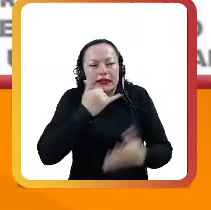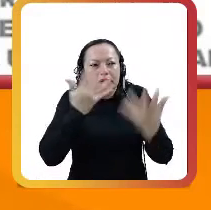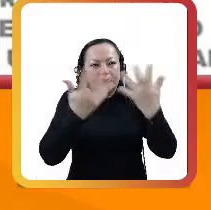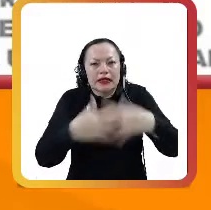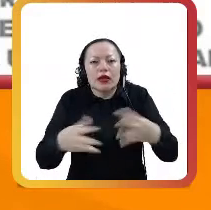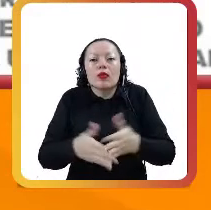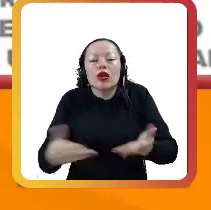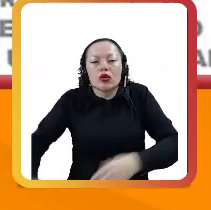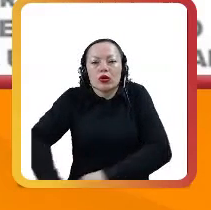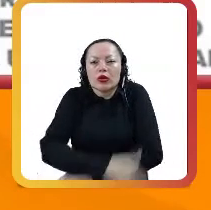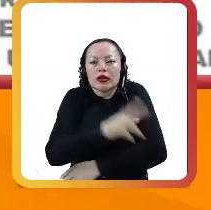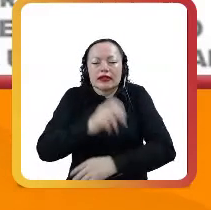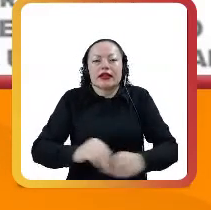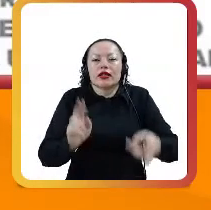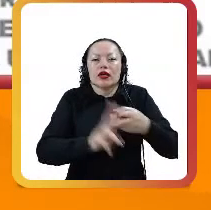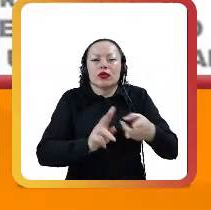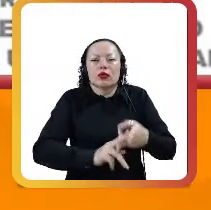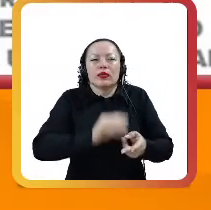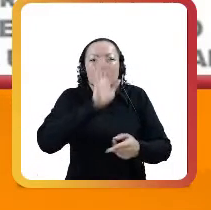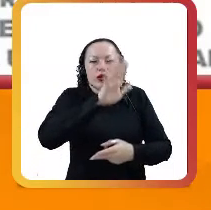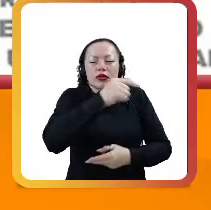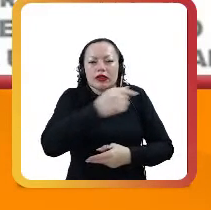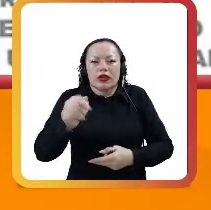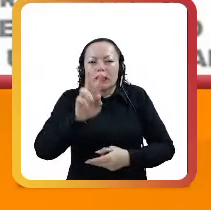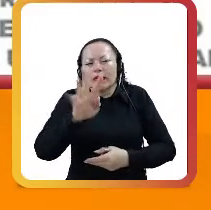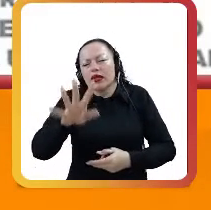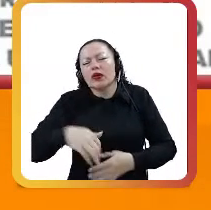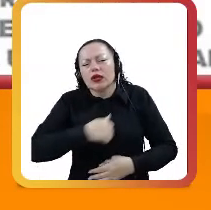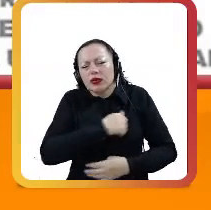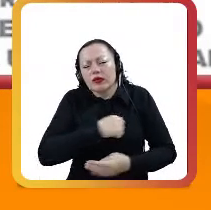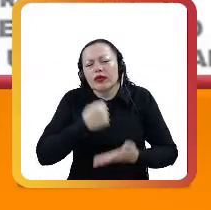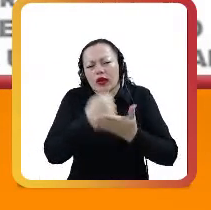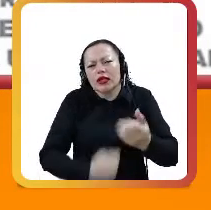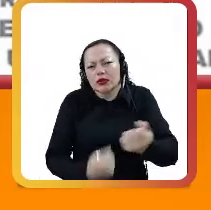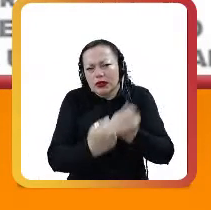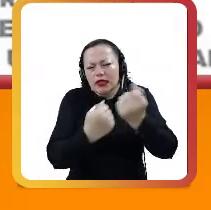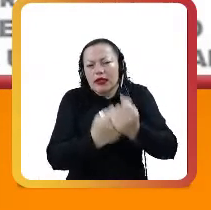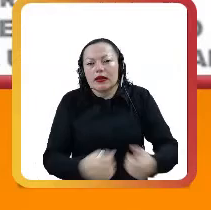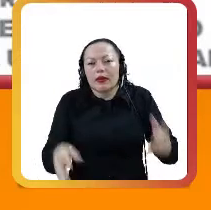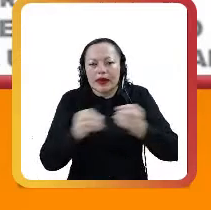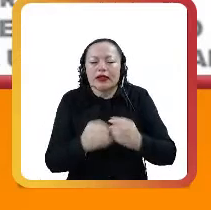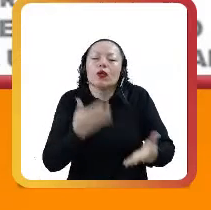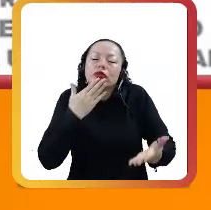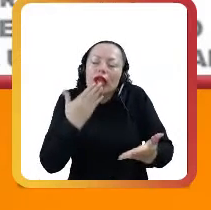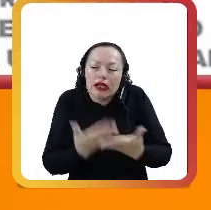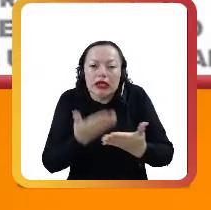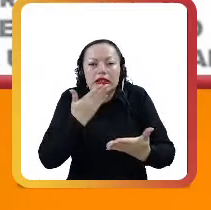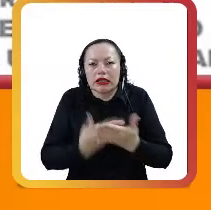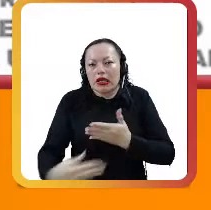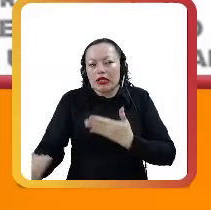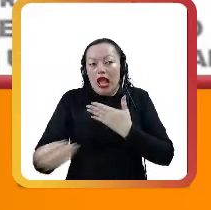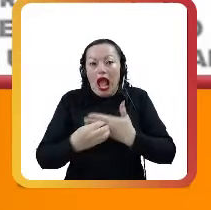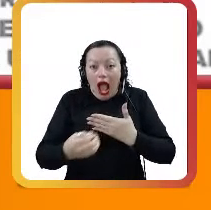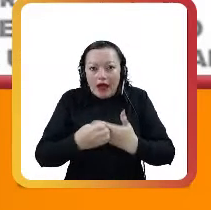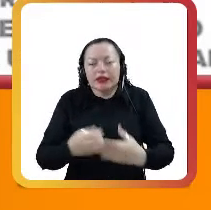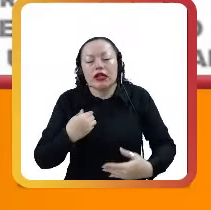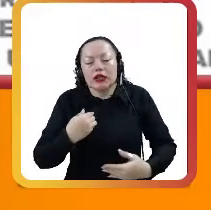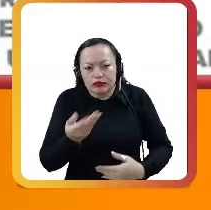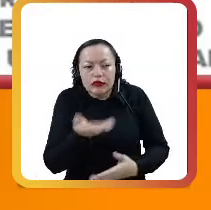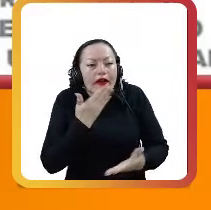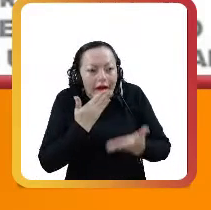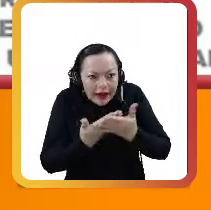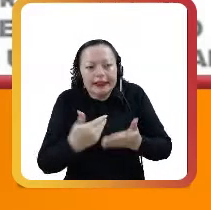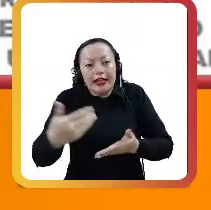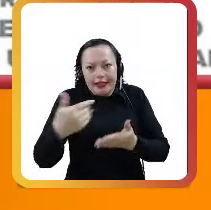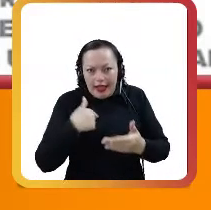séptima, 524. Ahí está, colaboren por favor. Gracias, entonces nosotros extendemos el saludito a la gente de Pocaldas.